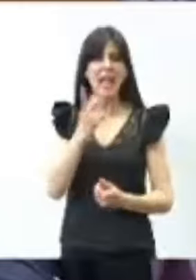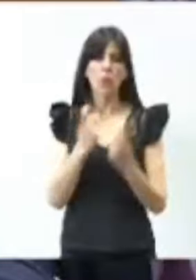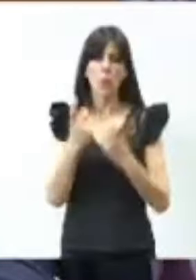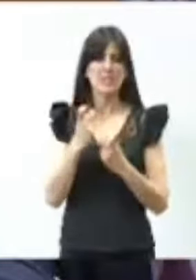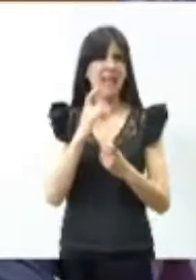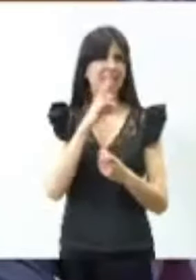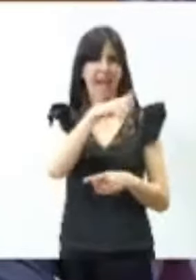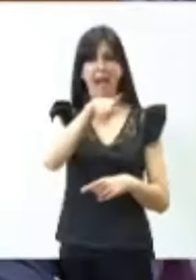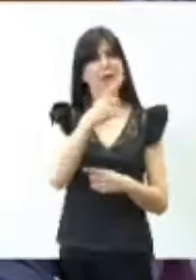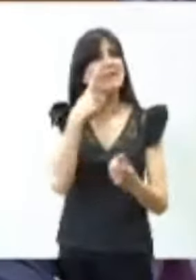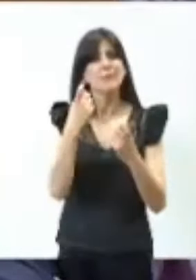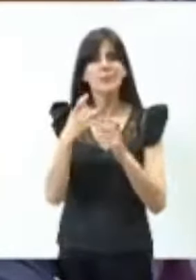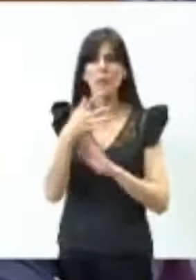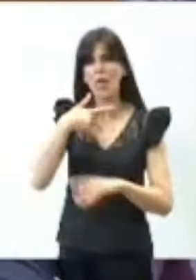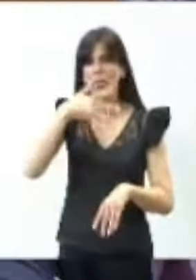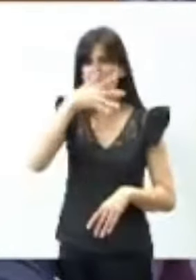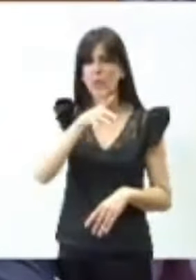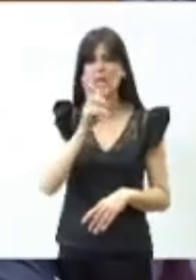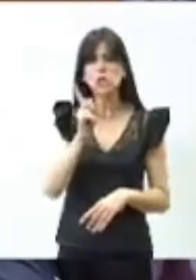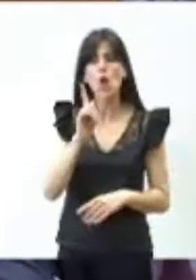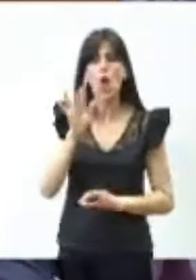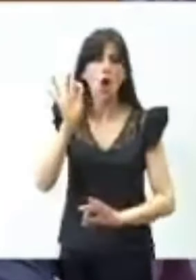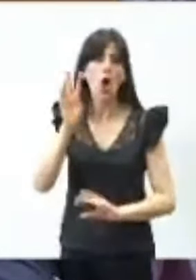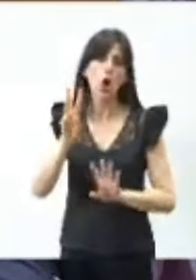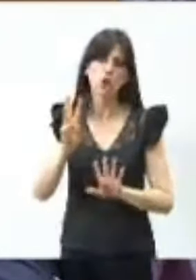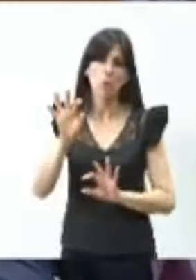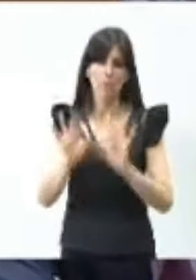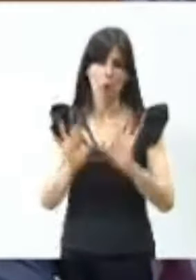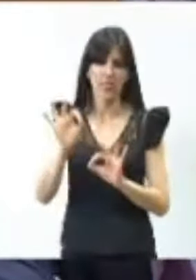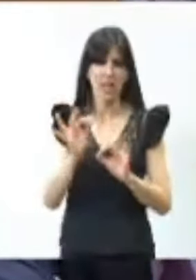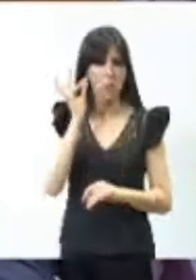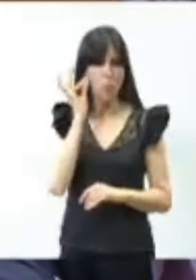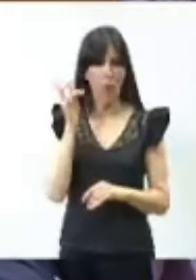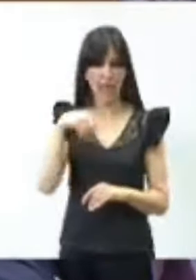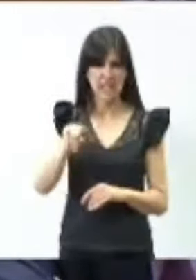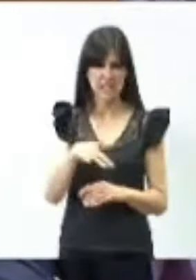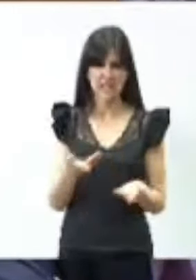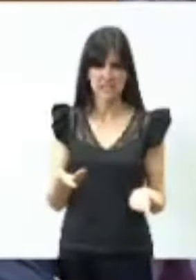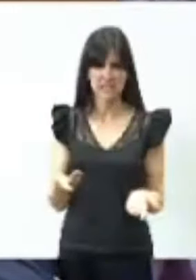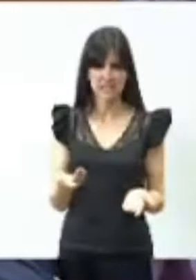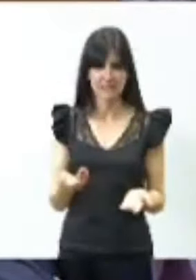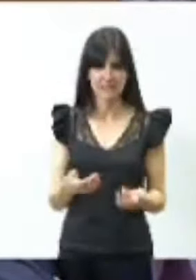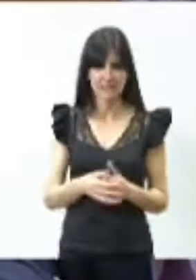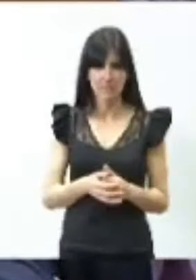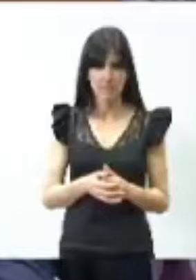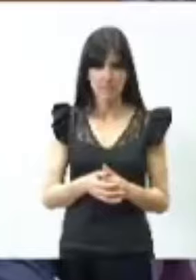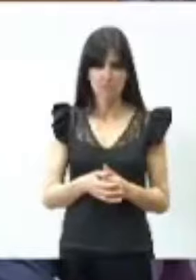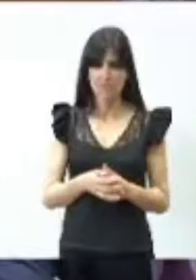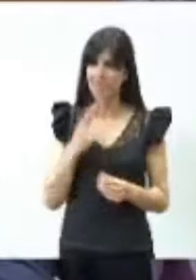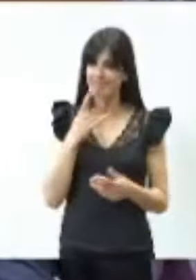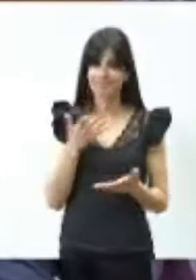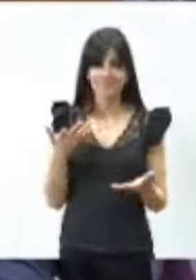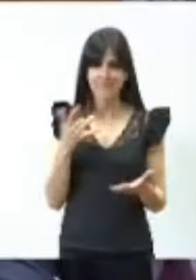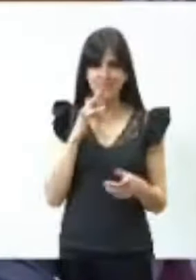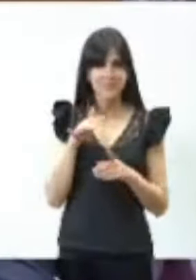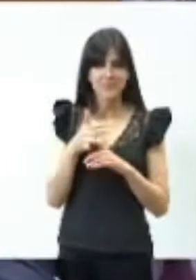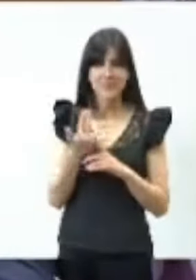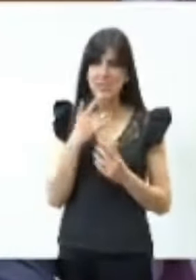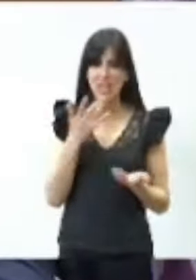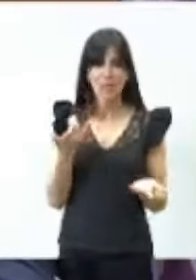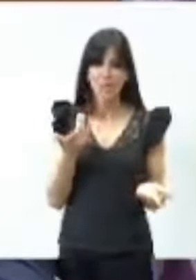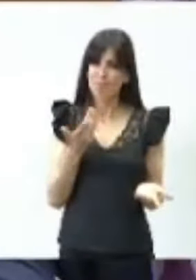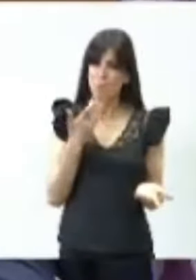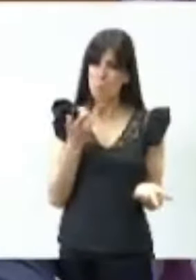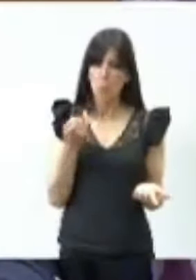que solo denuncian el 8% de las mujeres. Señora ministra, esto es, desde luego, que